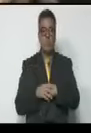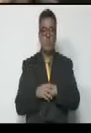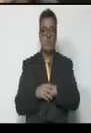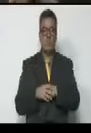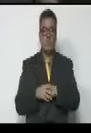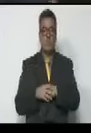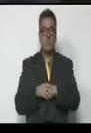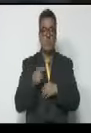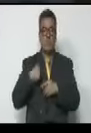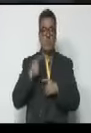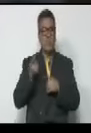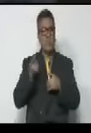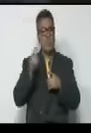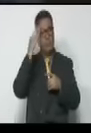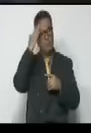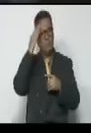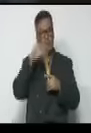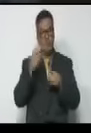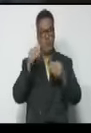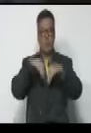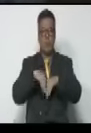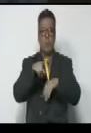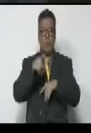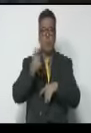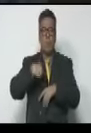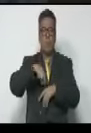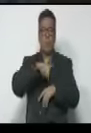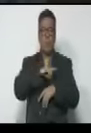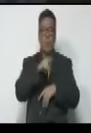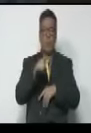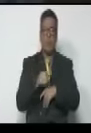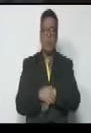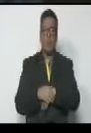No es coincidencia que